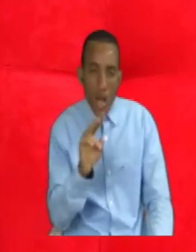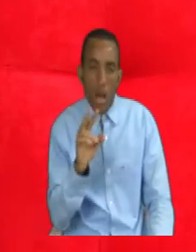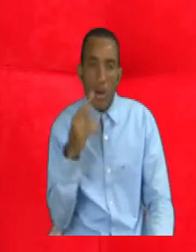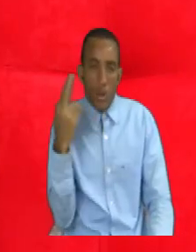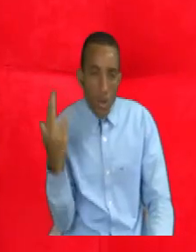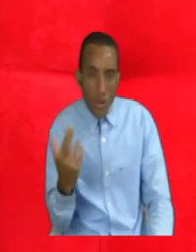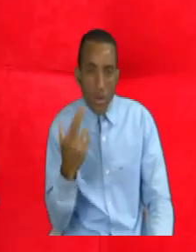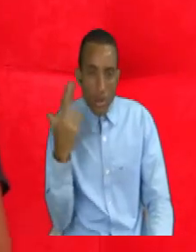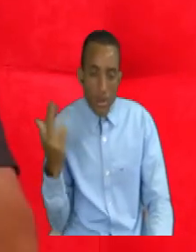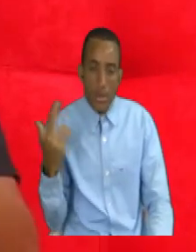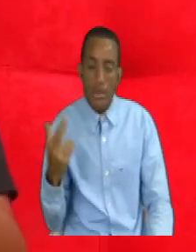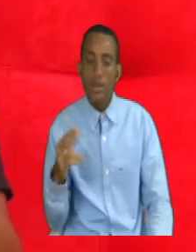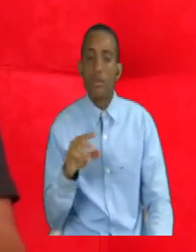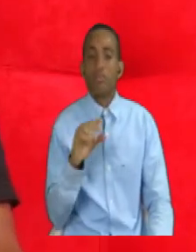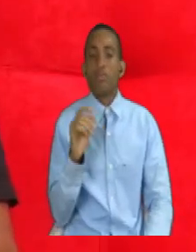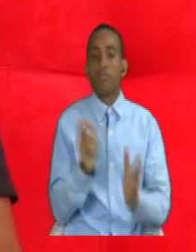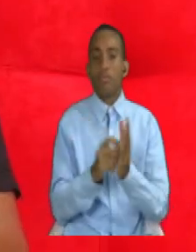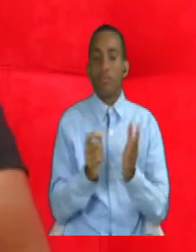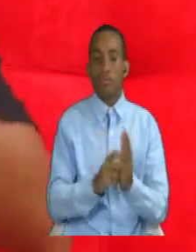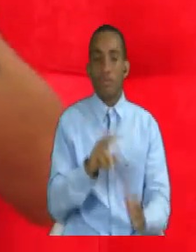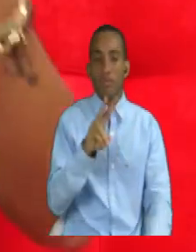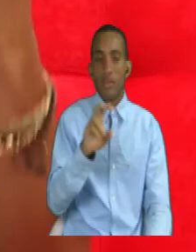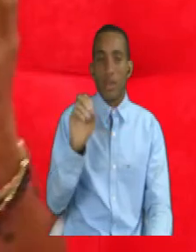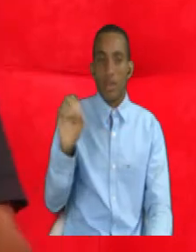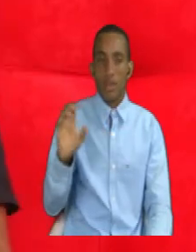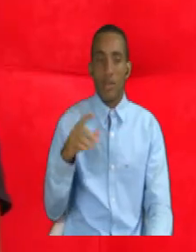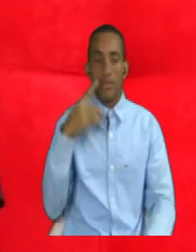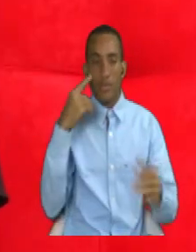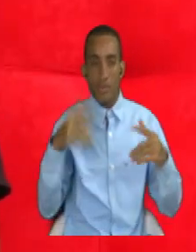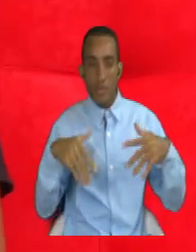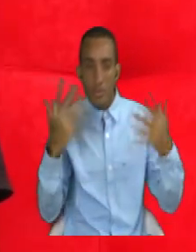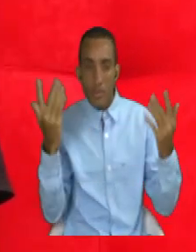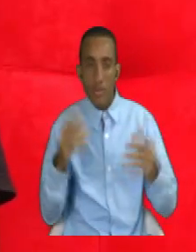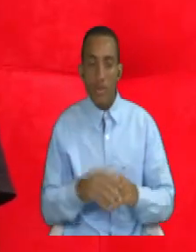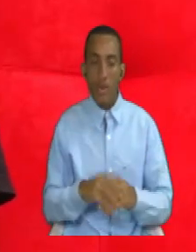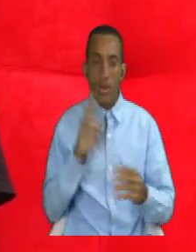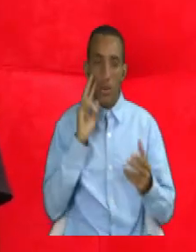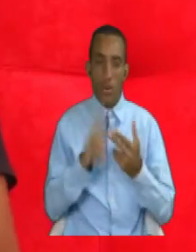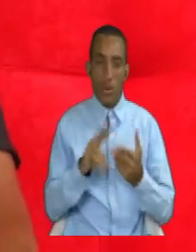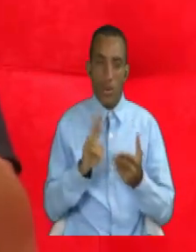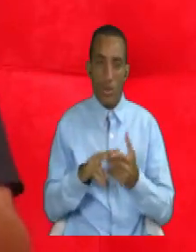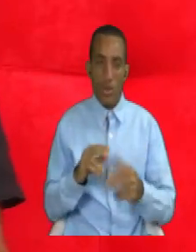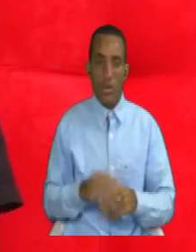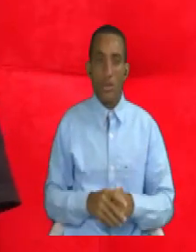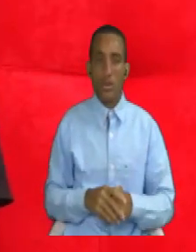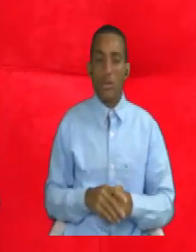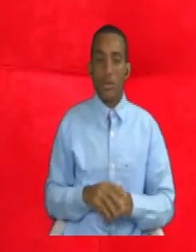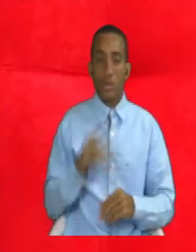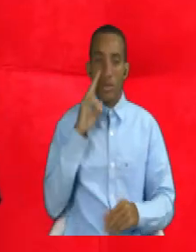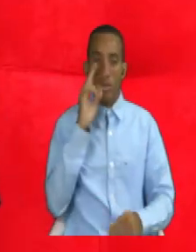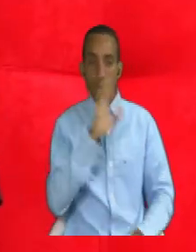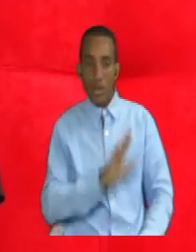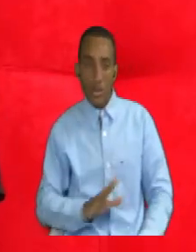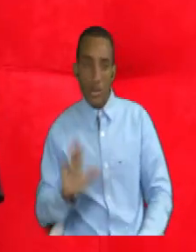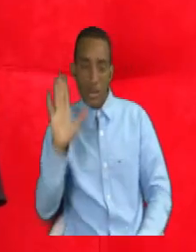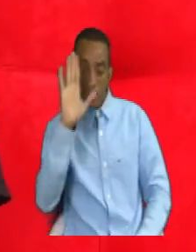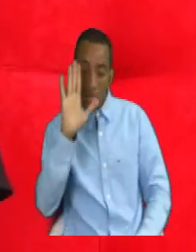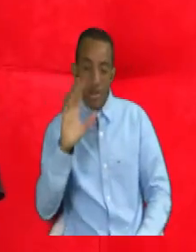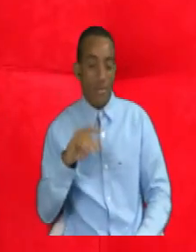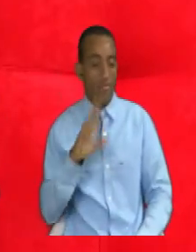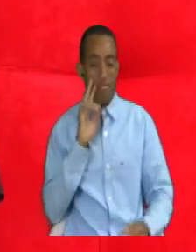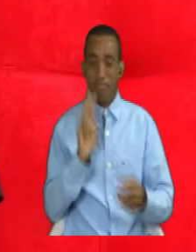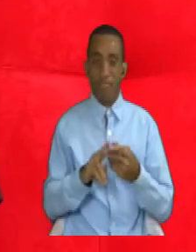persona digamos que no es conocido en ni a nivel nacional, ¿sí? Entonces,